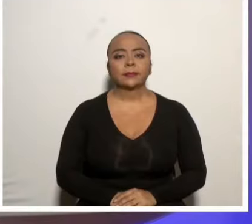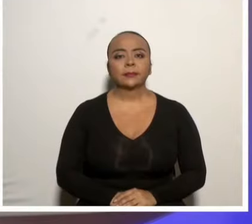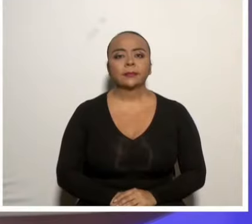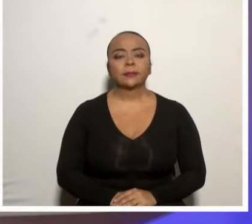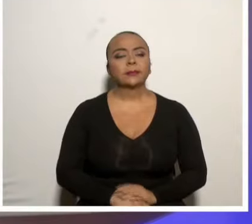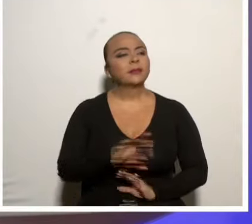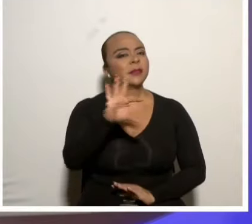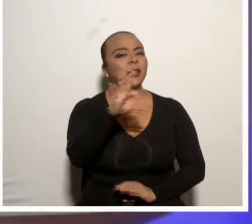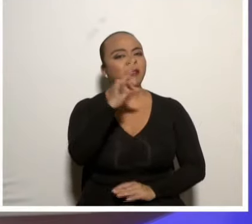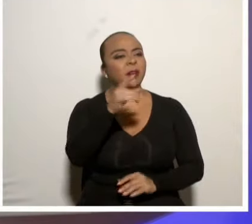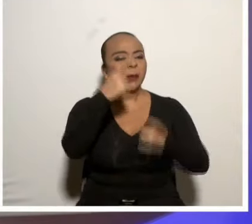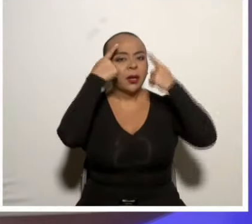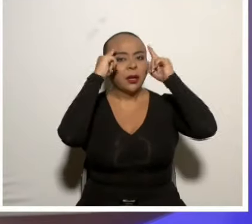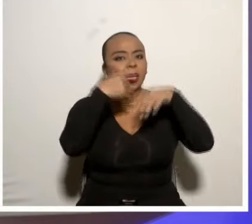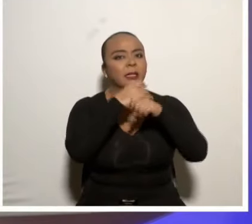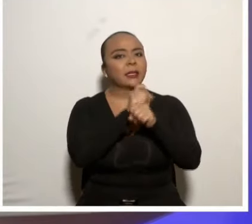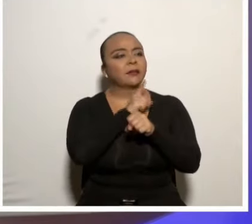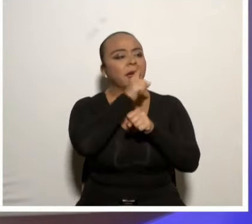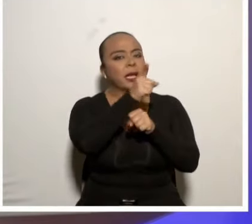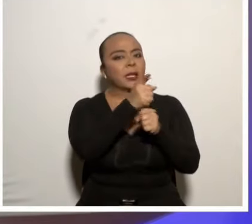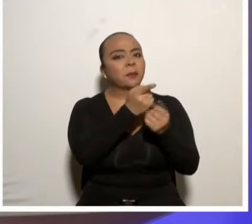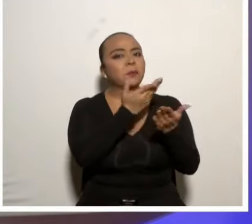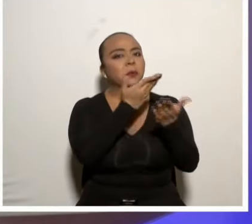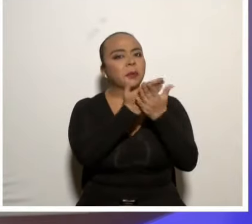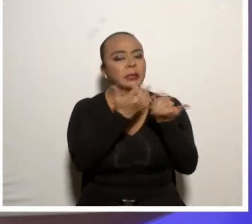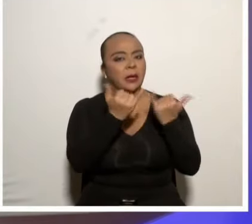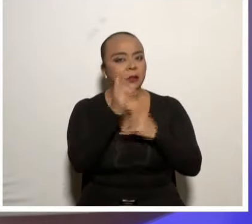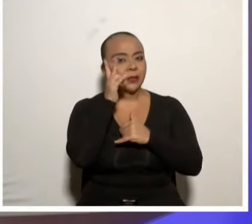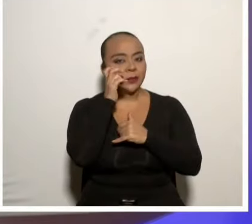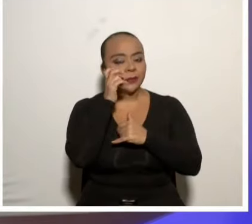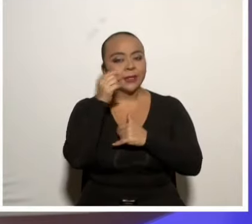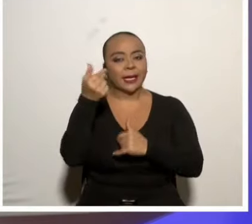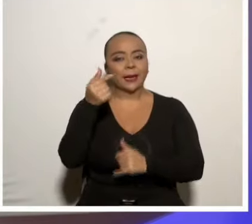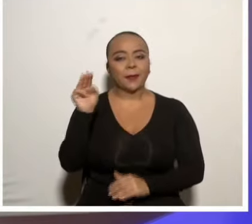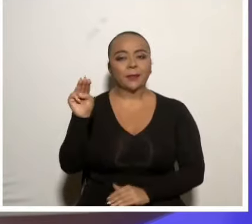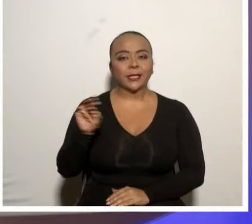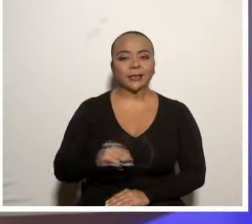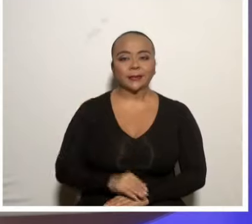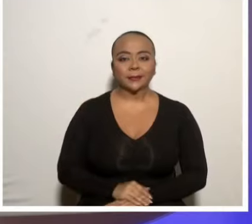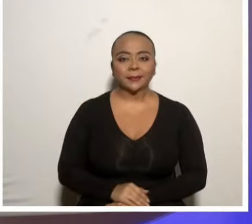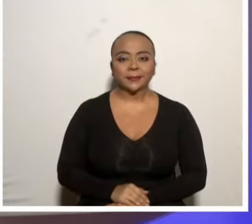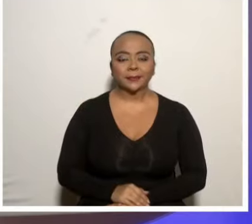logrará hacer realidad su propuesta? Es el turno de escuchar ahora al candidato Greiby Moya.